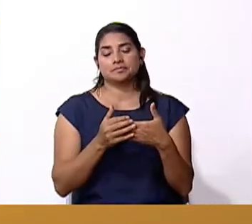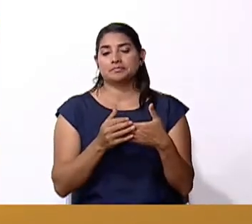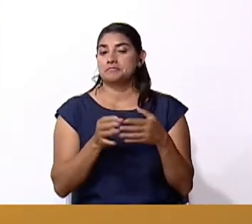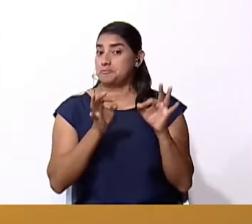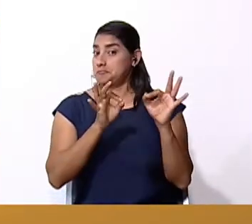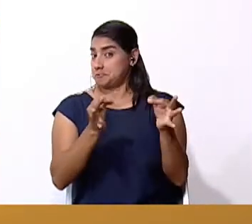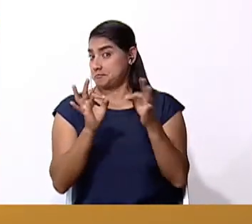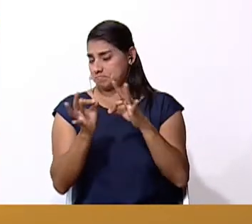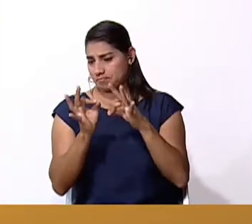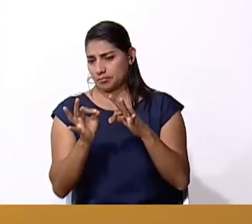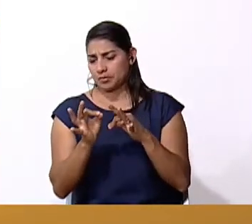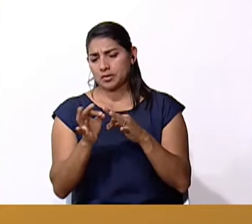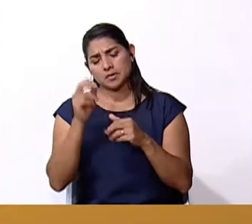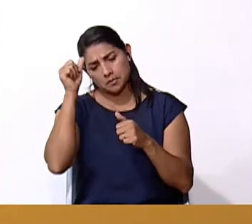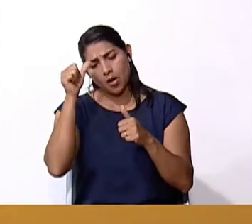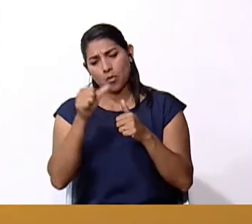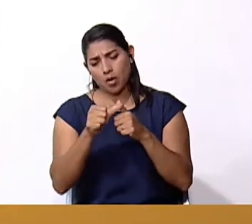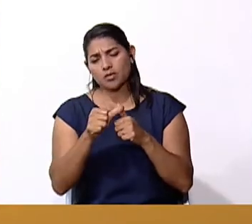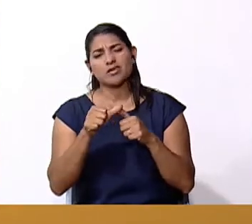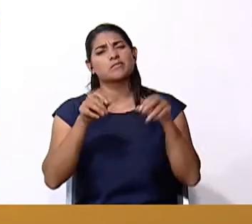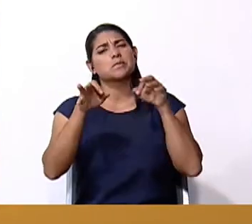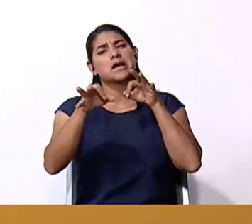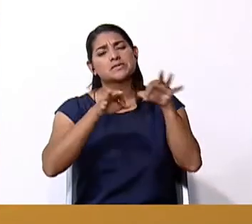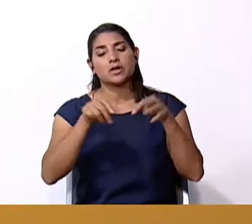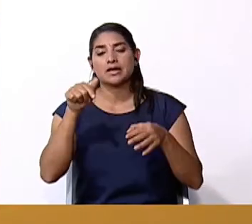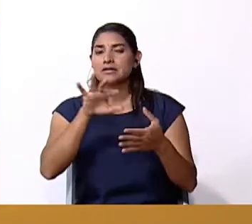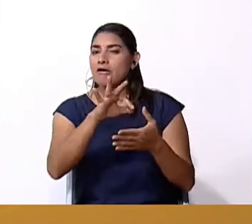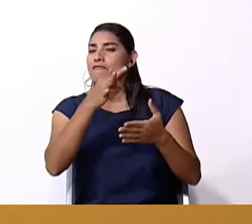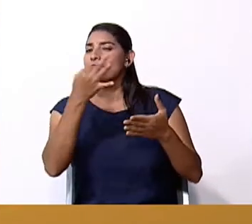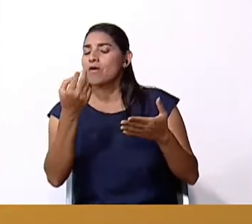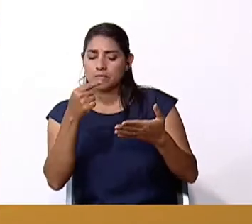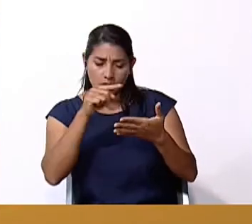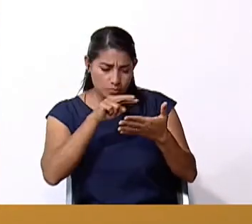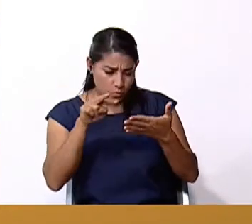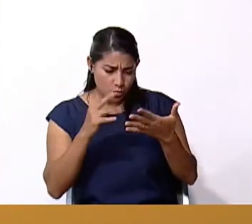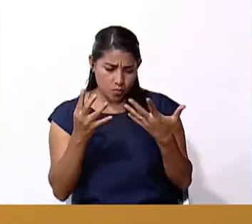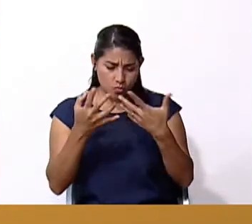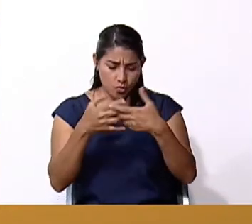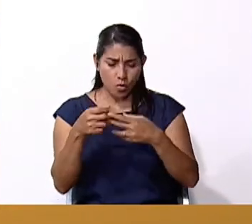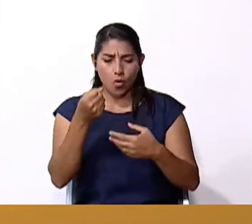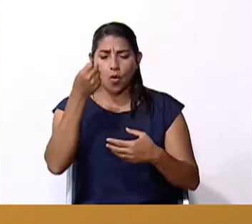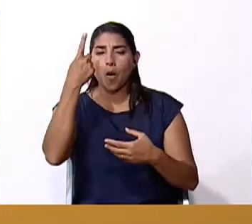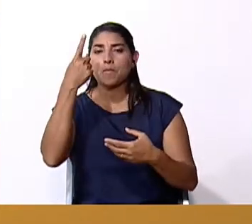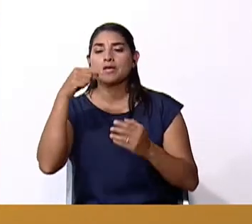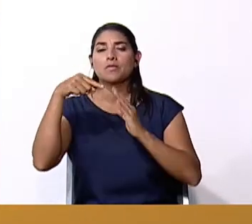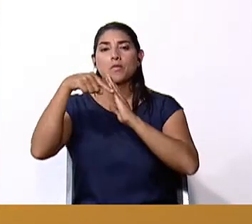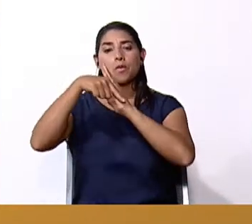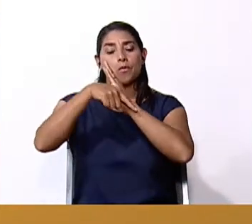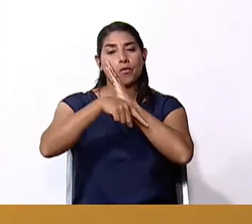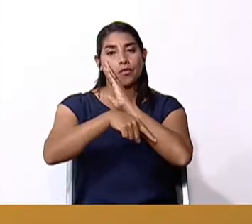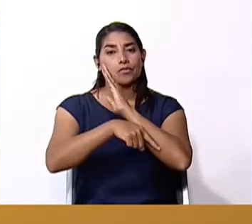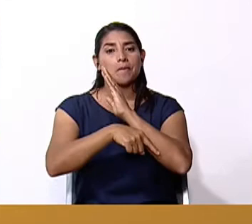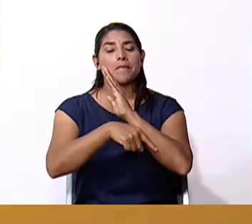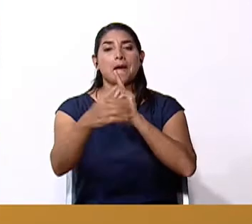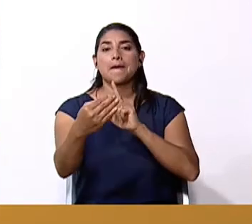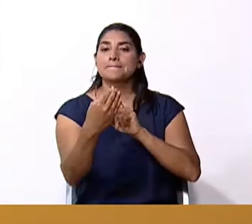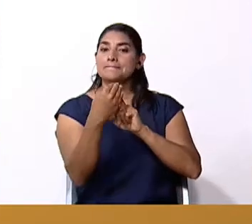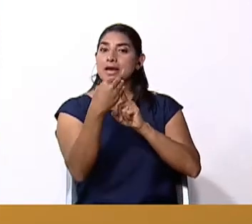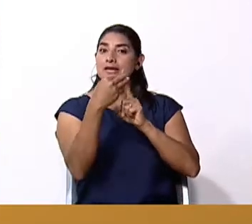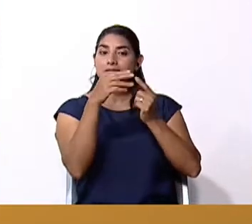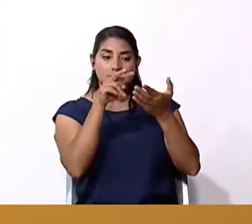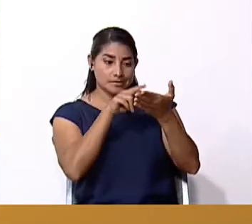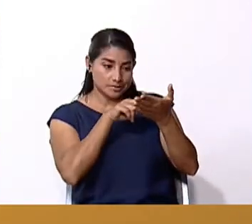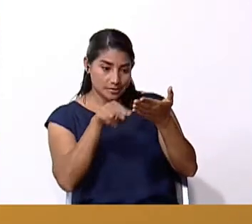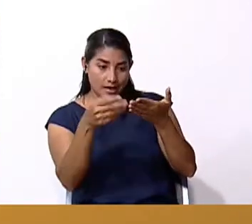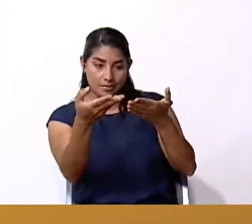Muy bien, y dijimos que de esta manera lográbamos comprender a cabalidad el mensaje